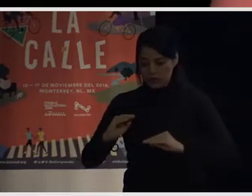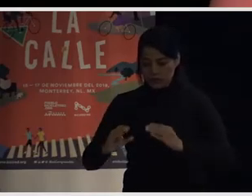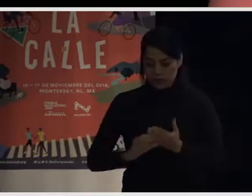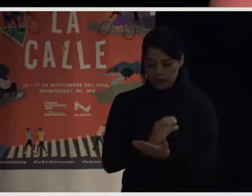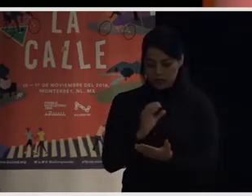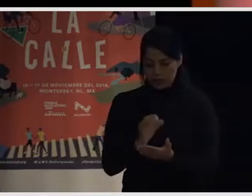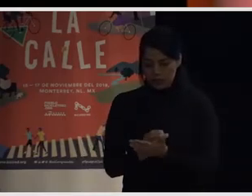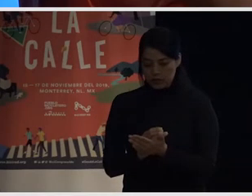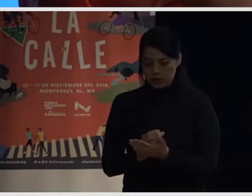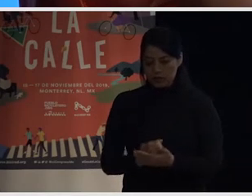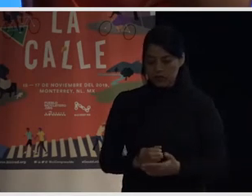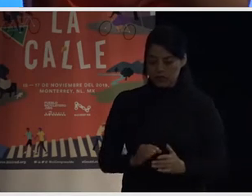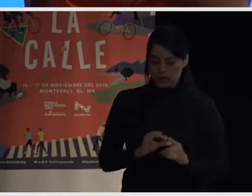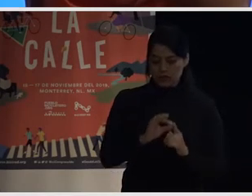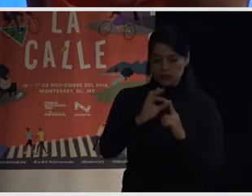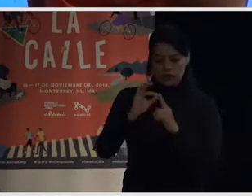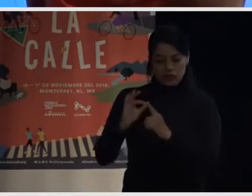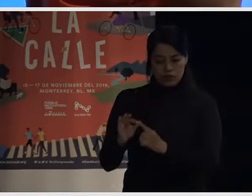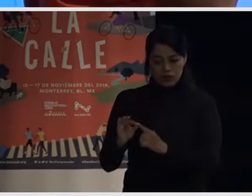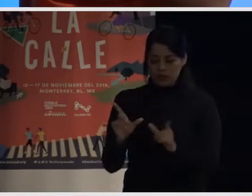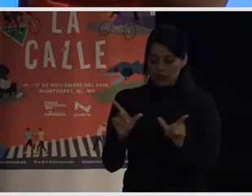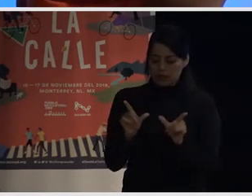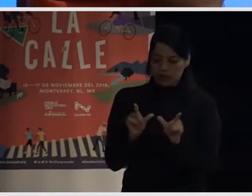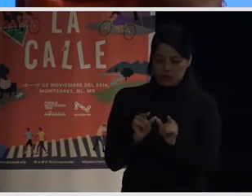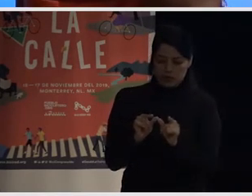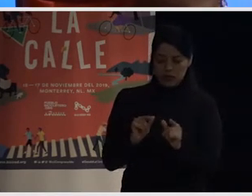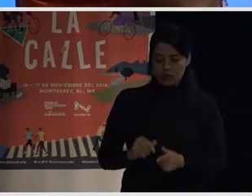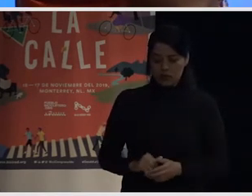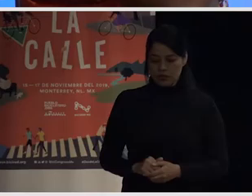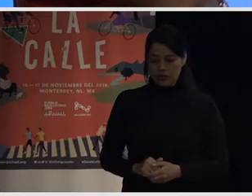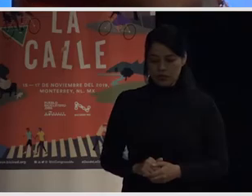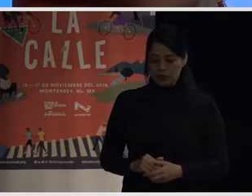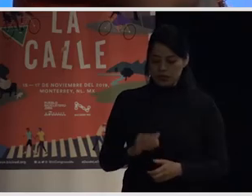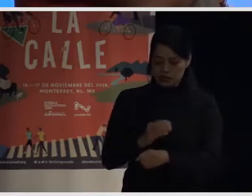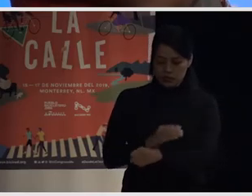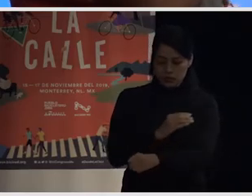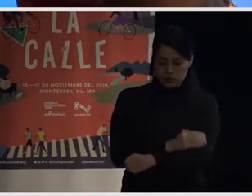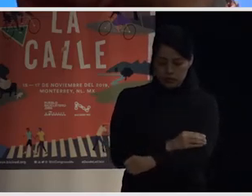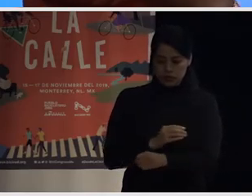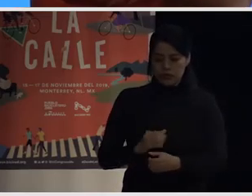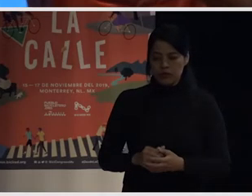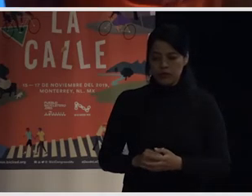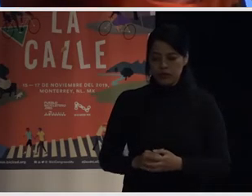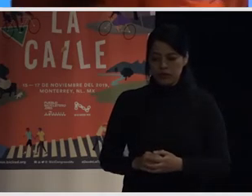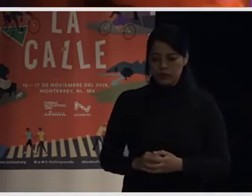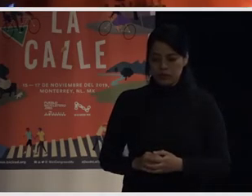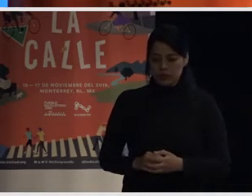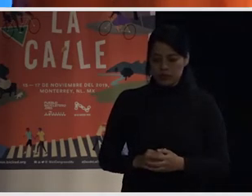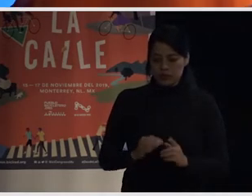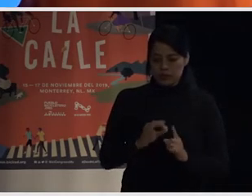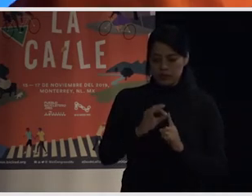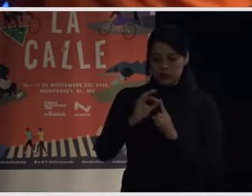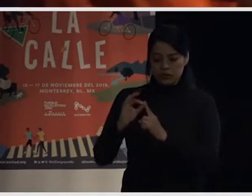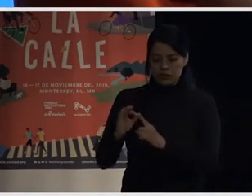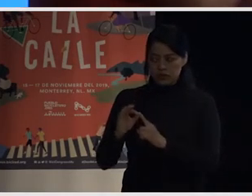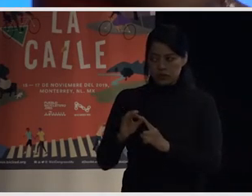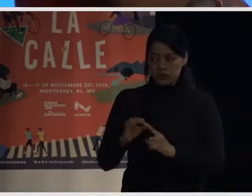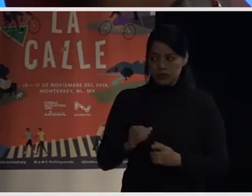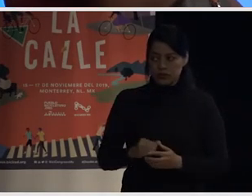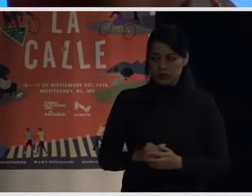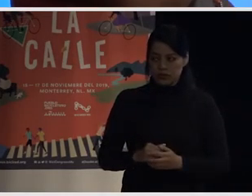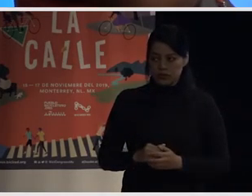vamos a hacer una presentación bastante económica nos acompaña pues bueno los va a presentar de derecha a